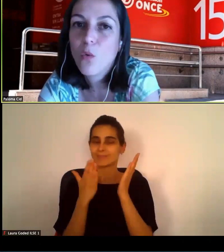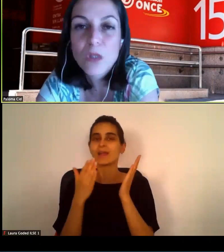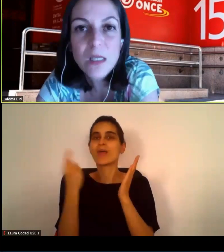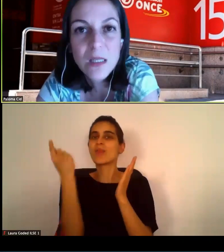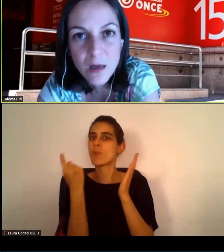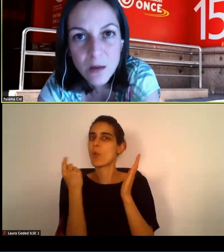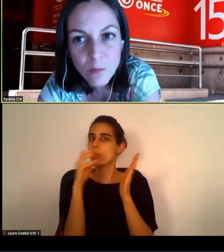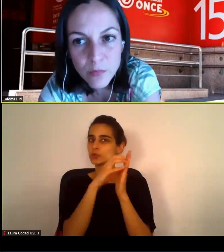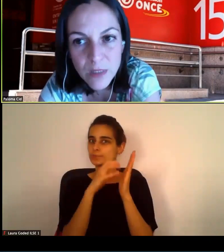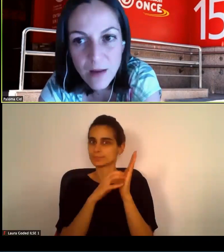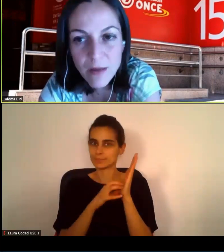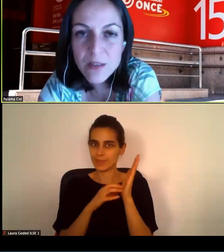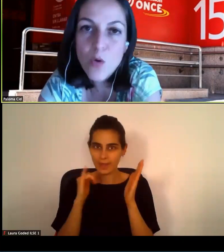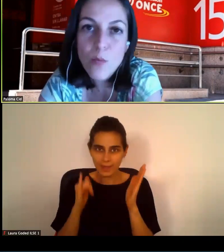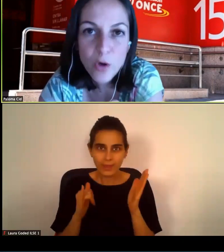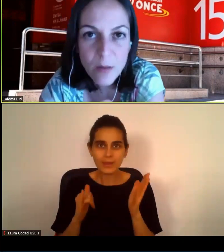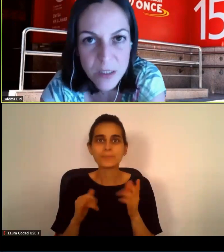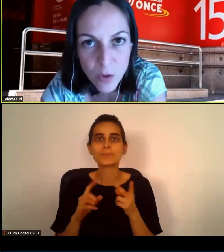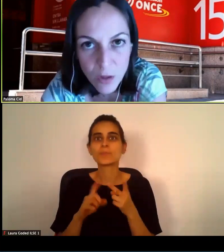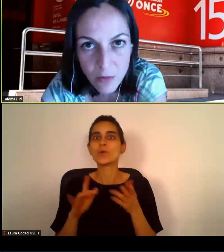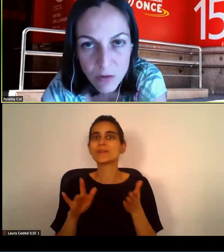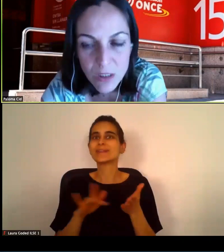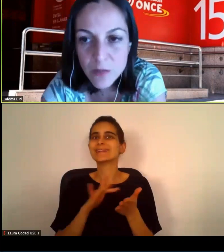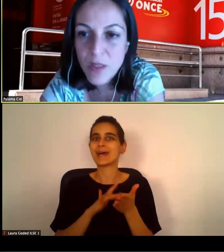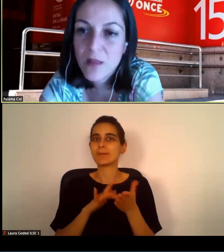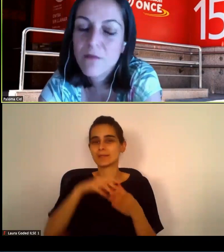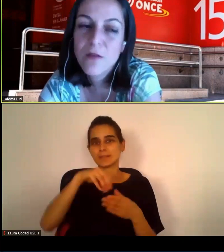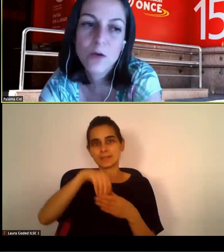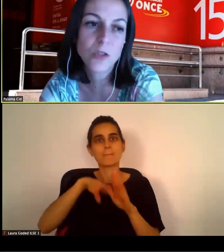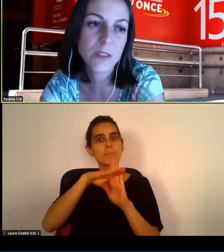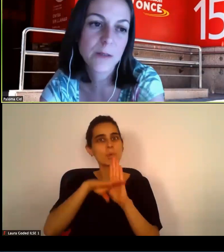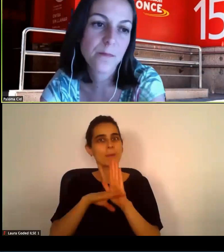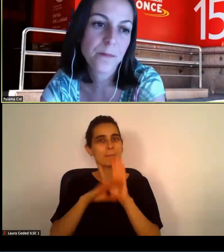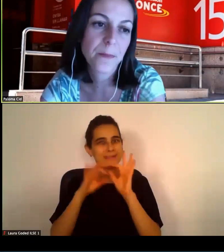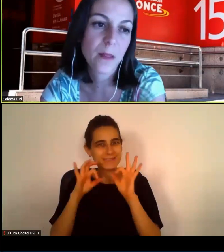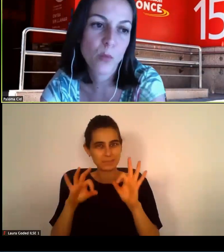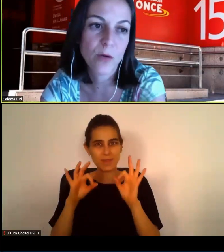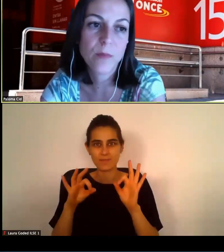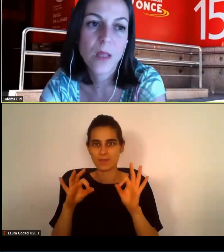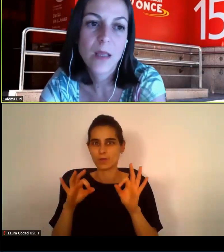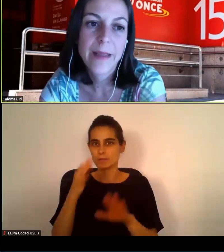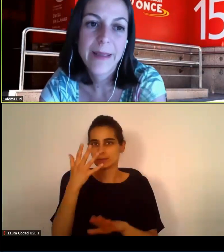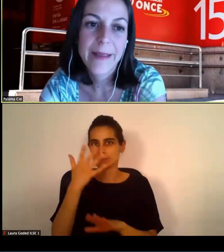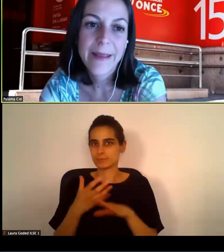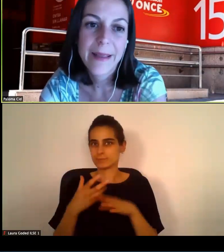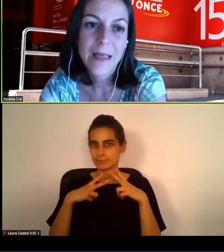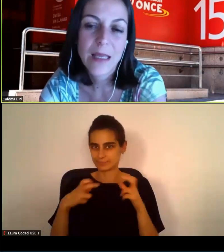o utilizar tablets con programas de ordenadores específicos. Bueno,